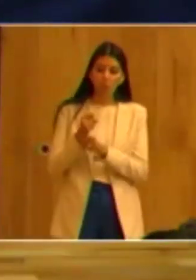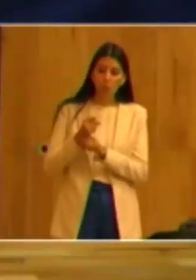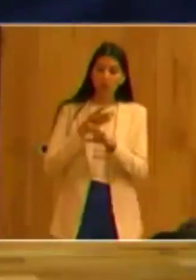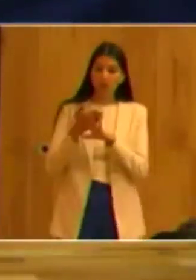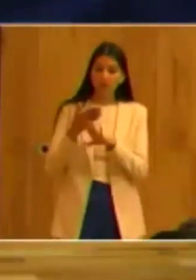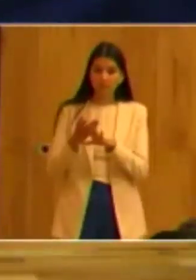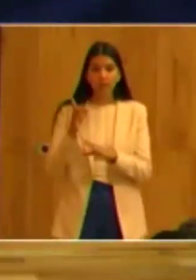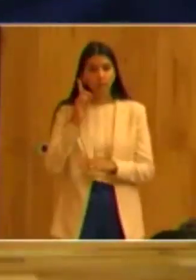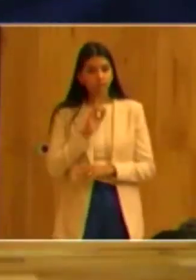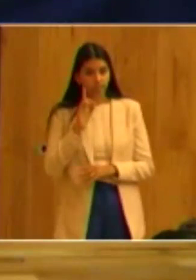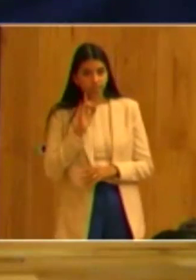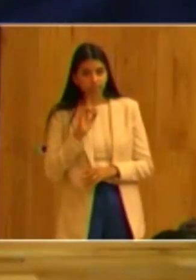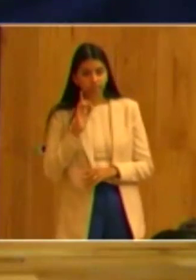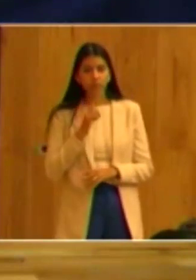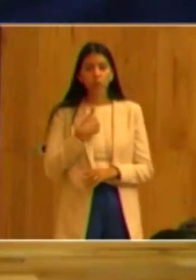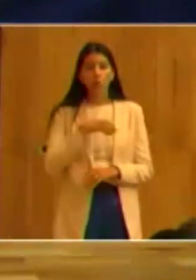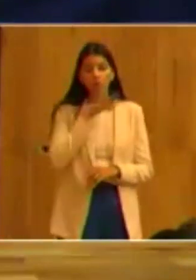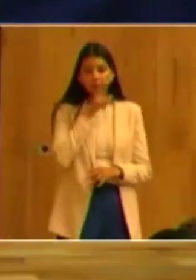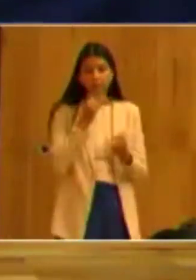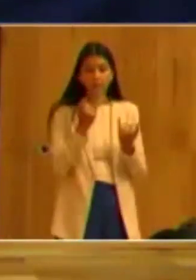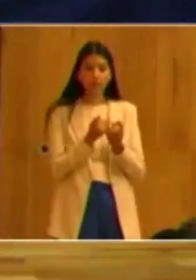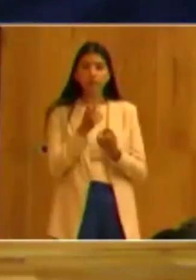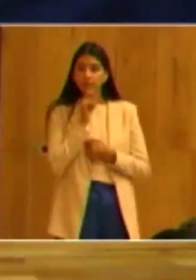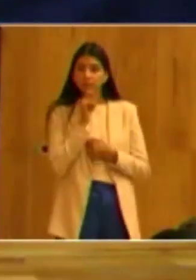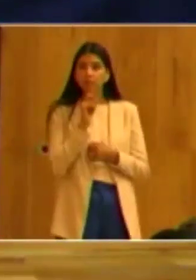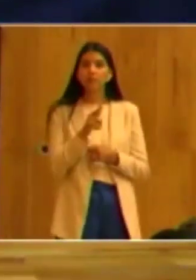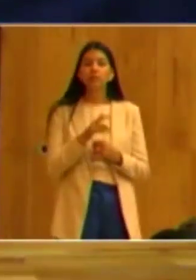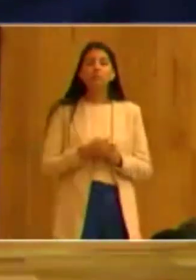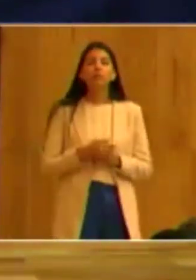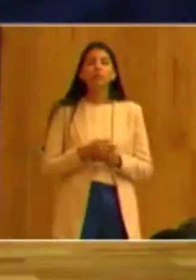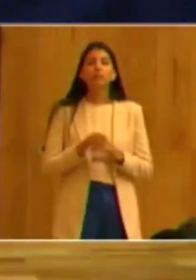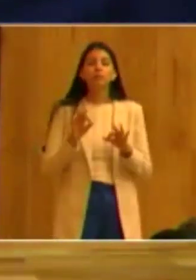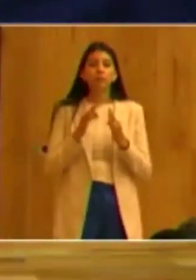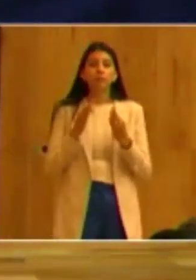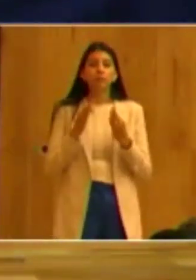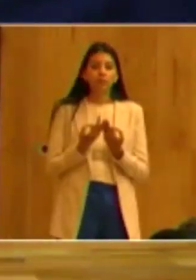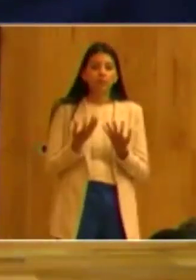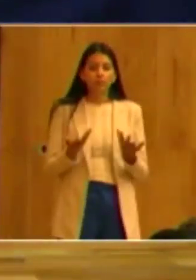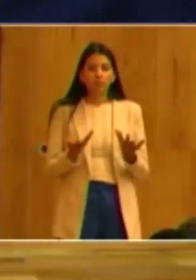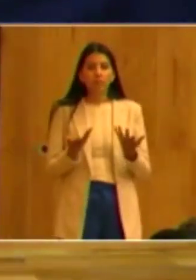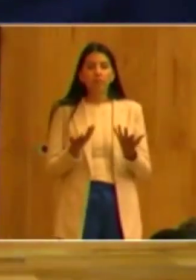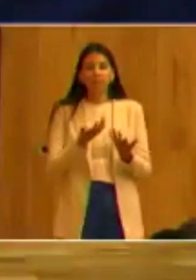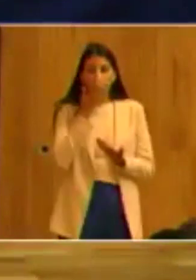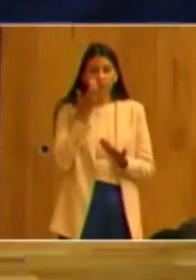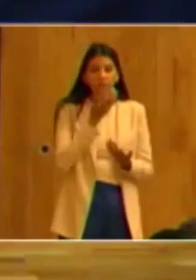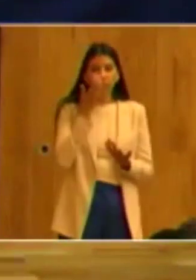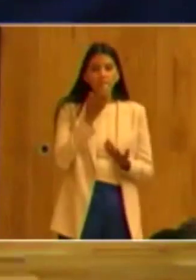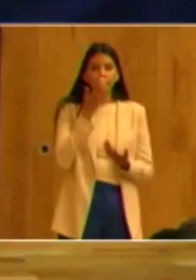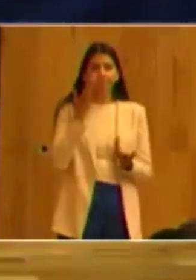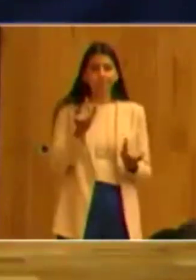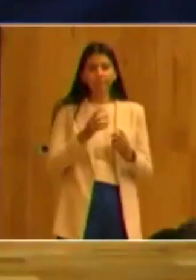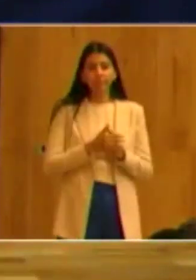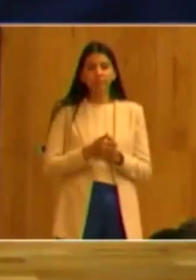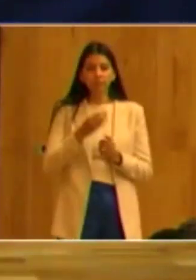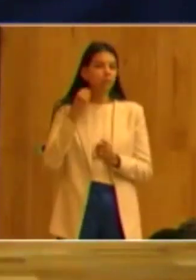género, me preocupa también el modo tan tradicional de